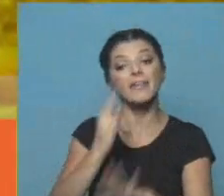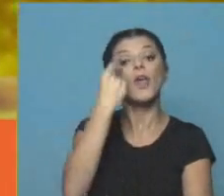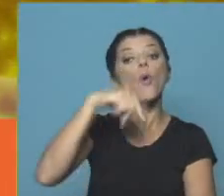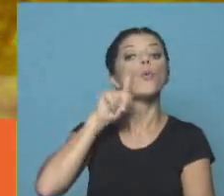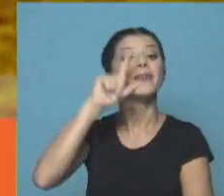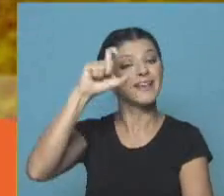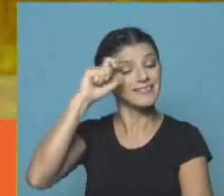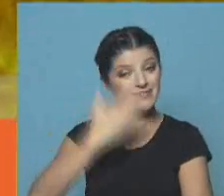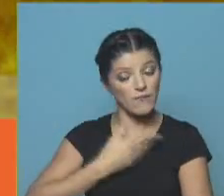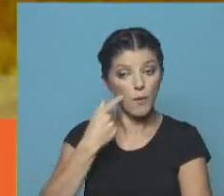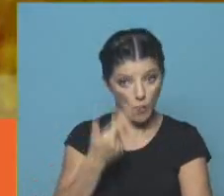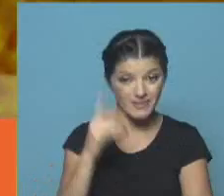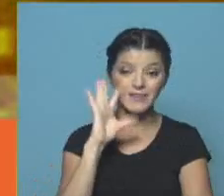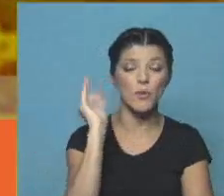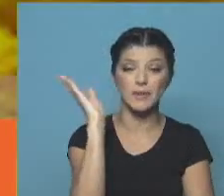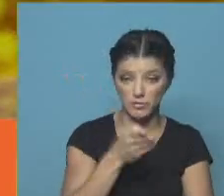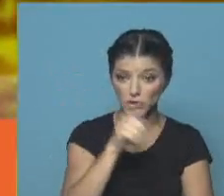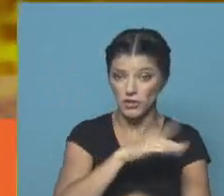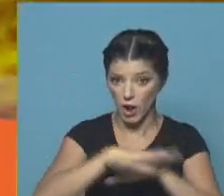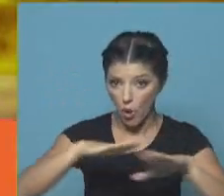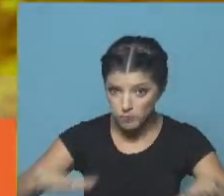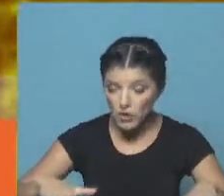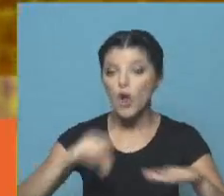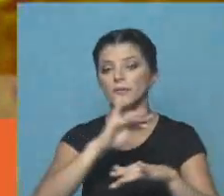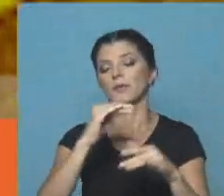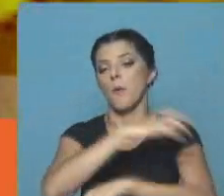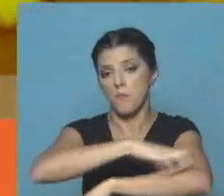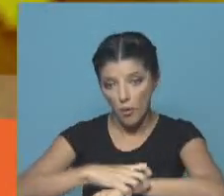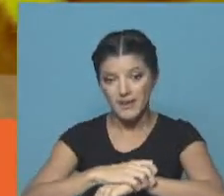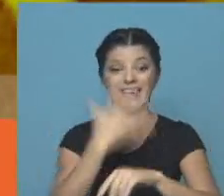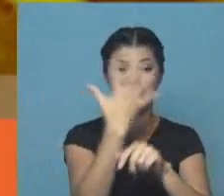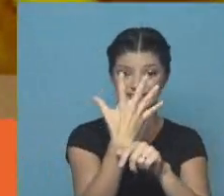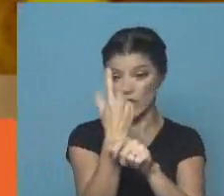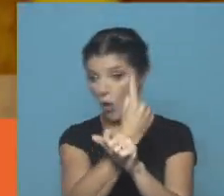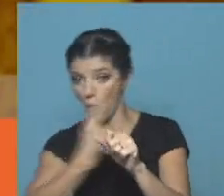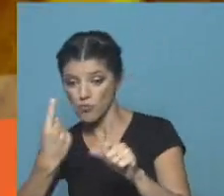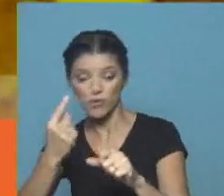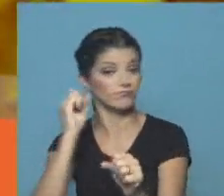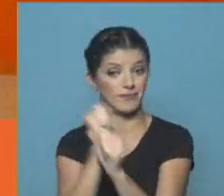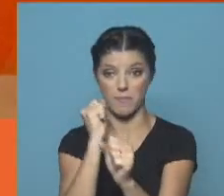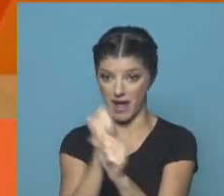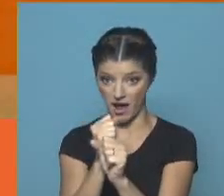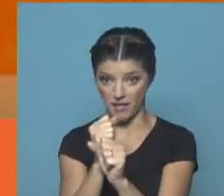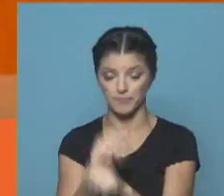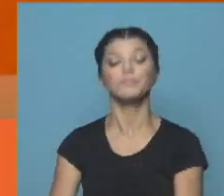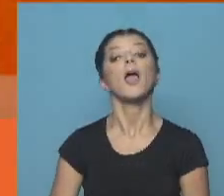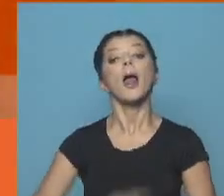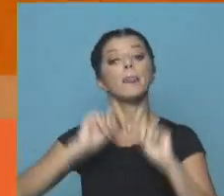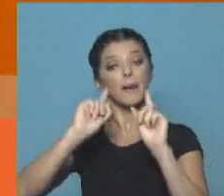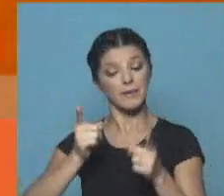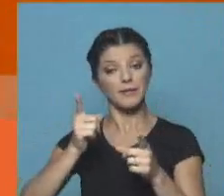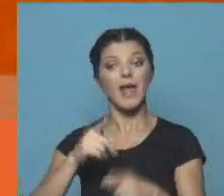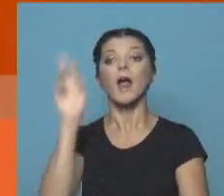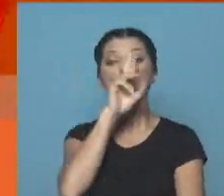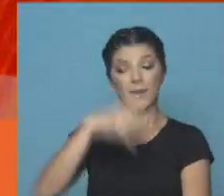del país son pobres. Uno de cada cinco trabaja. También, que el 15% de los